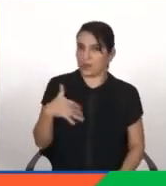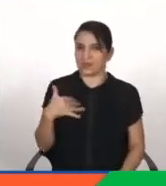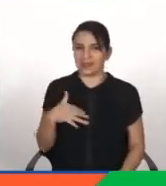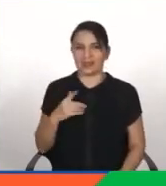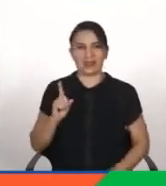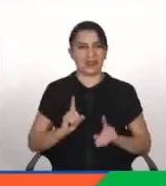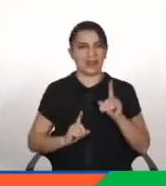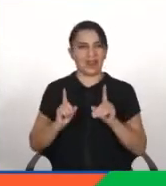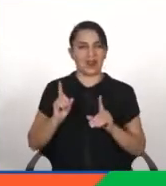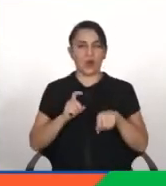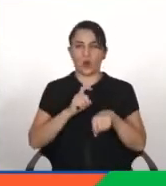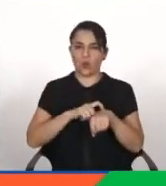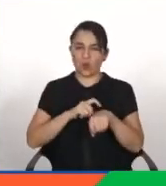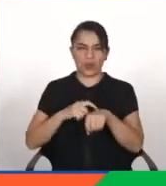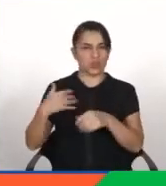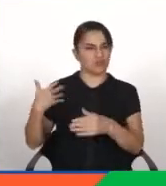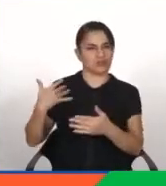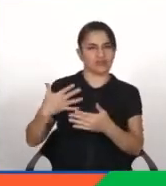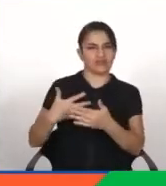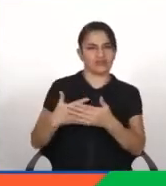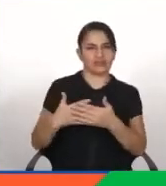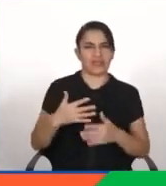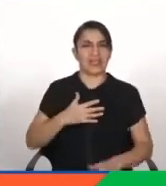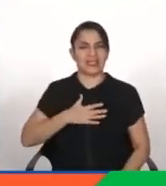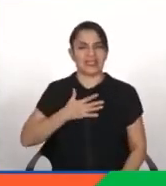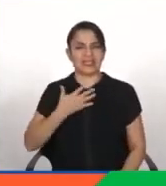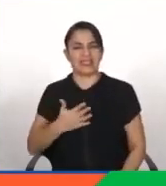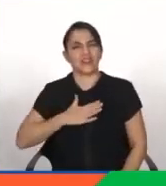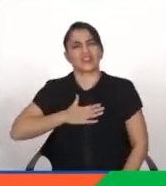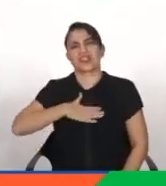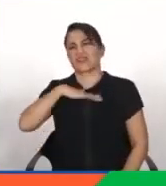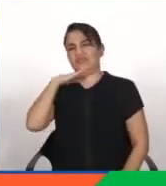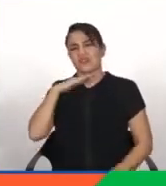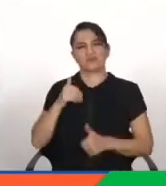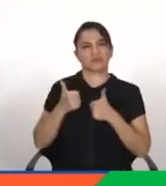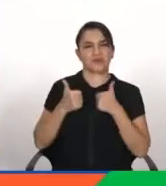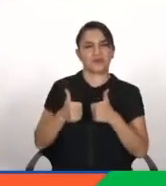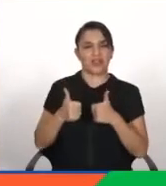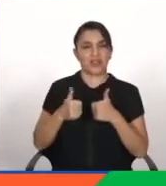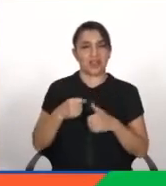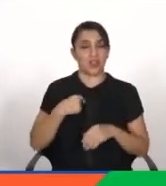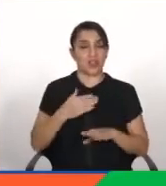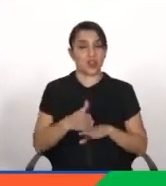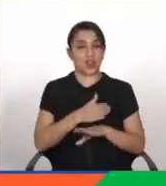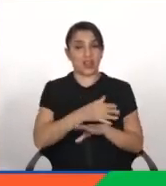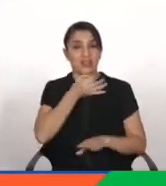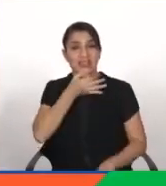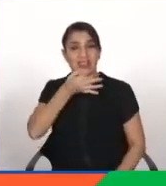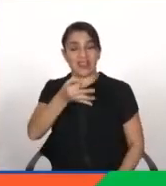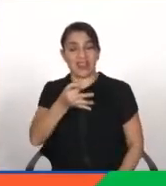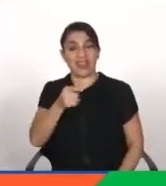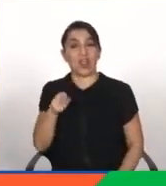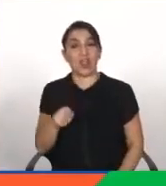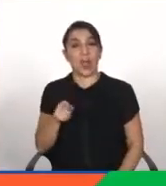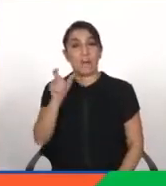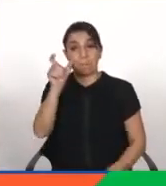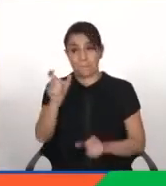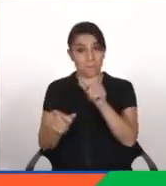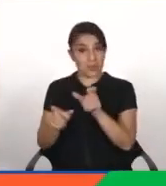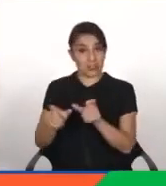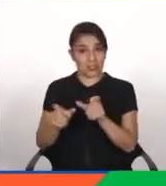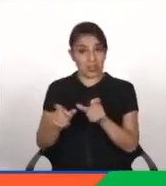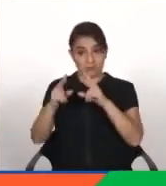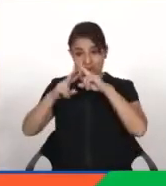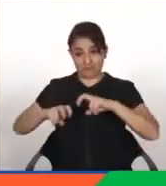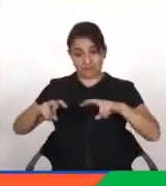momento estallará y que nos, o sea, estallará en el sentido de que nos traerá muchísimas aplicaciones, es lo que he comentado del CRISPR-Cas9, ¿no? O sea, la capacidad, teniendo en cuenta